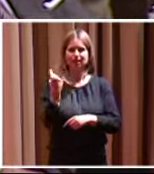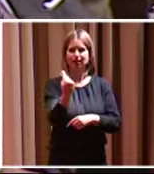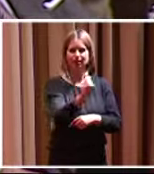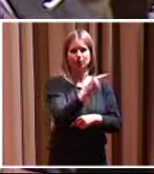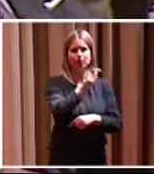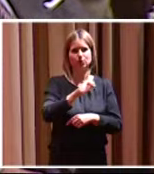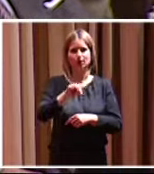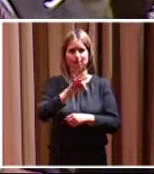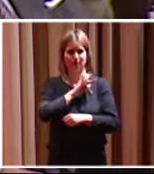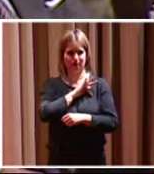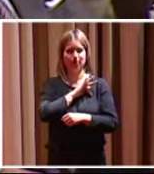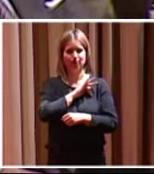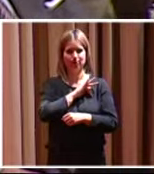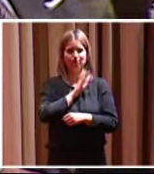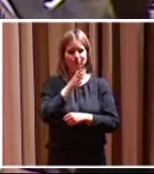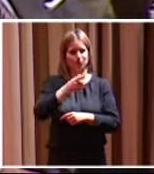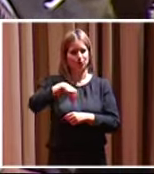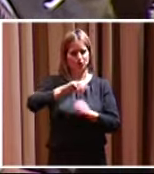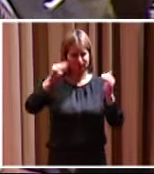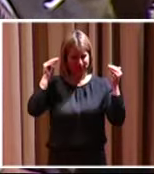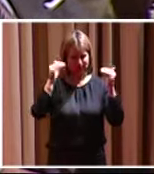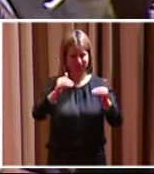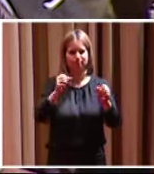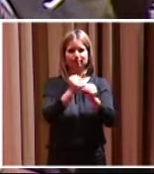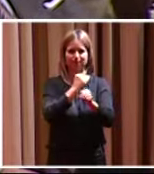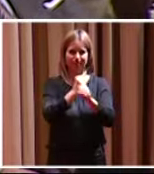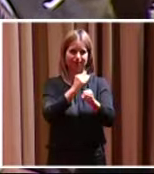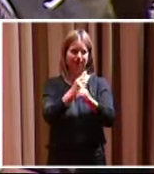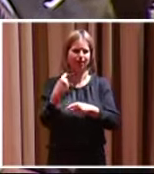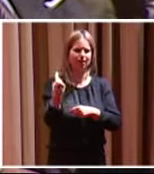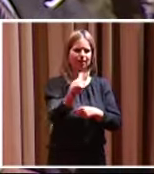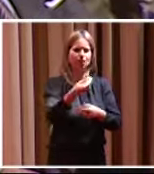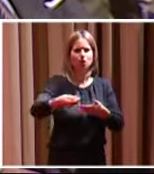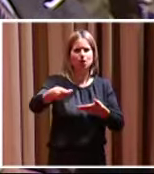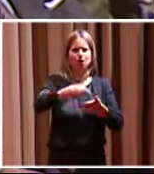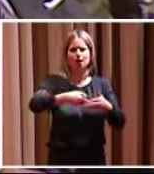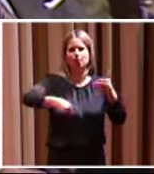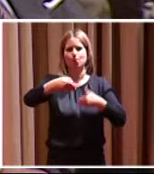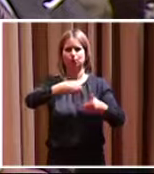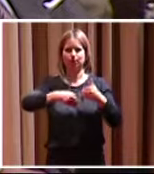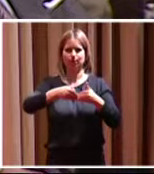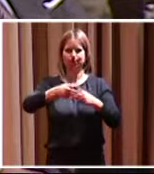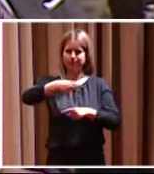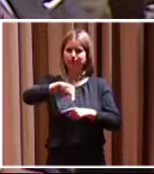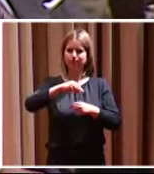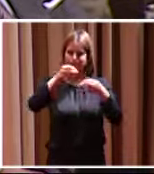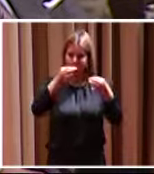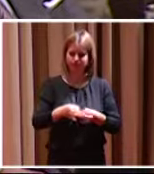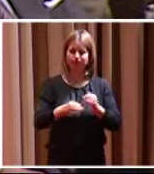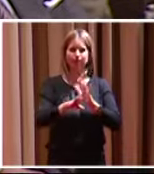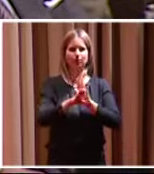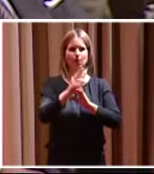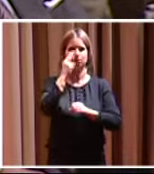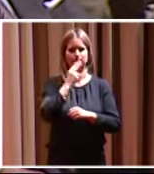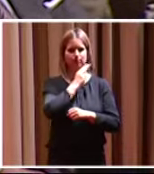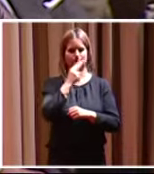los premiados por su dedicación y aportación y reafirmarnos nuestro compromiso de